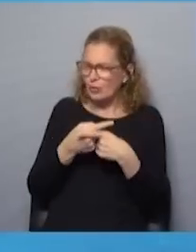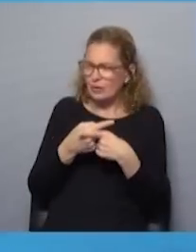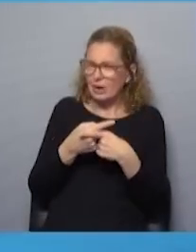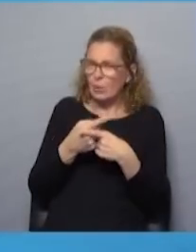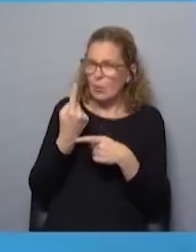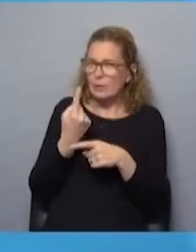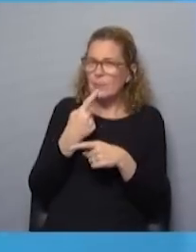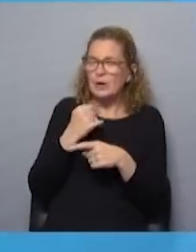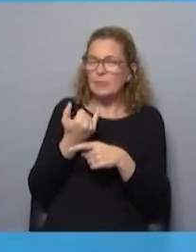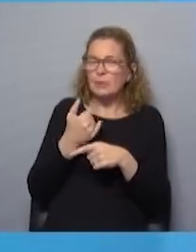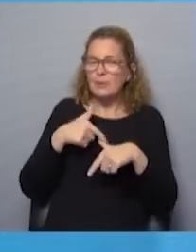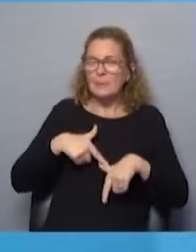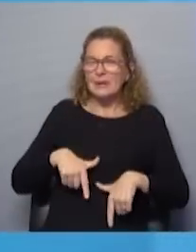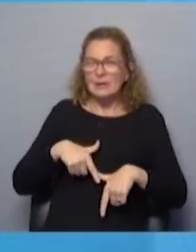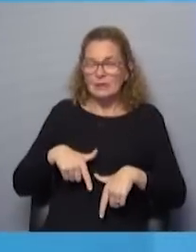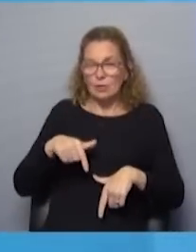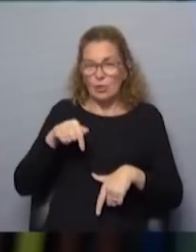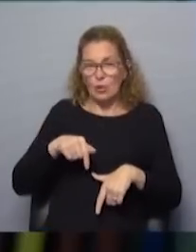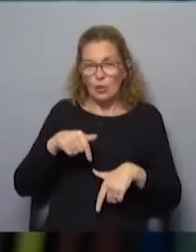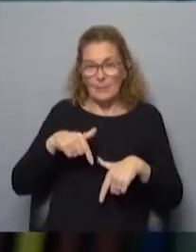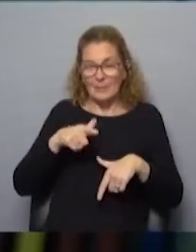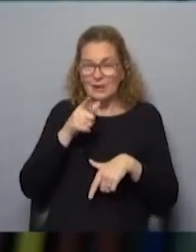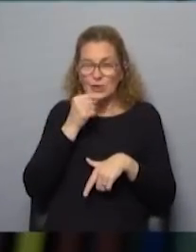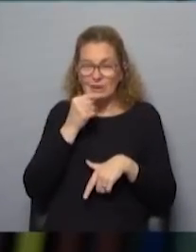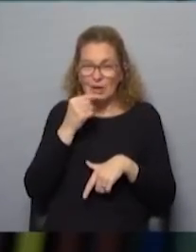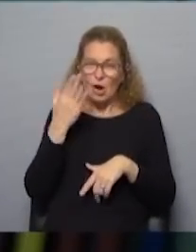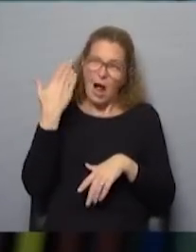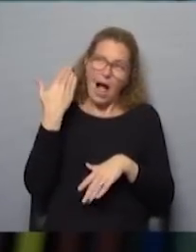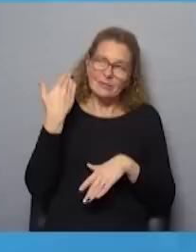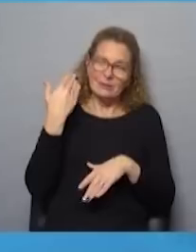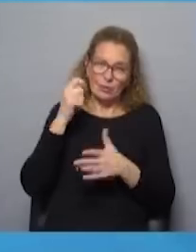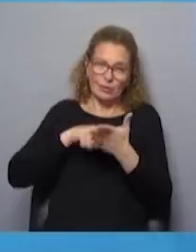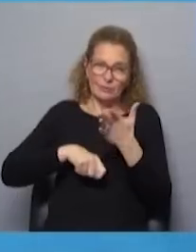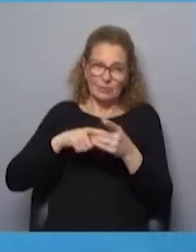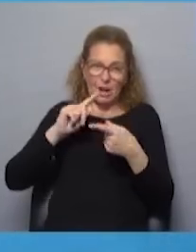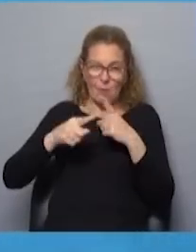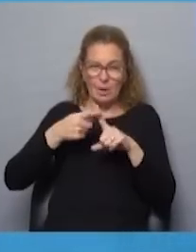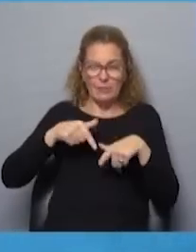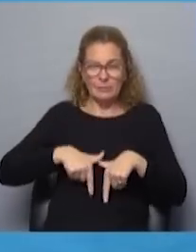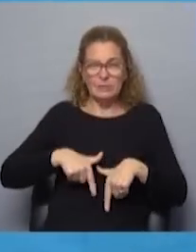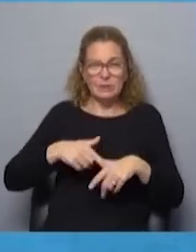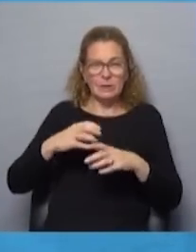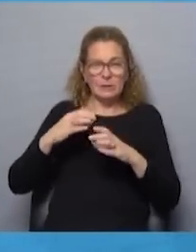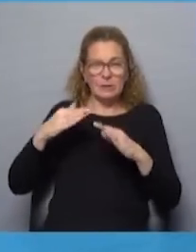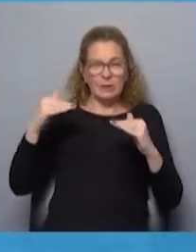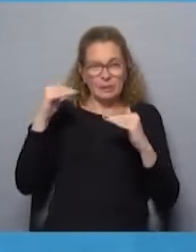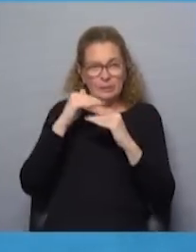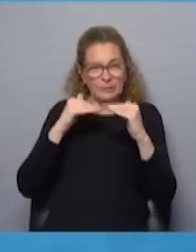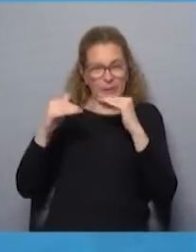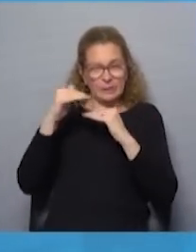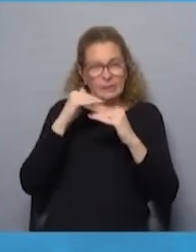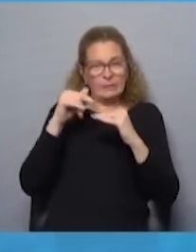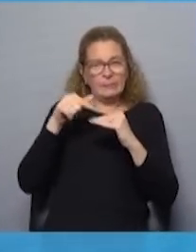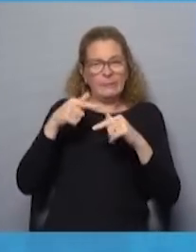ejemplo le administró hedberg el ministro del interior en su momento cuando se firmó el acuerdo ministro de transporte en el que decía que